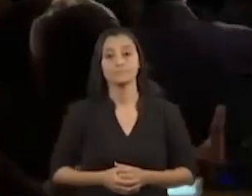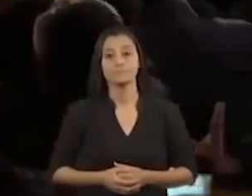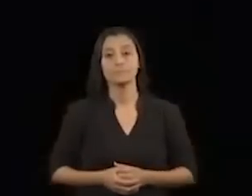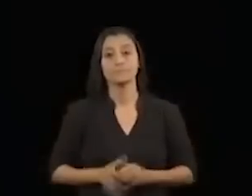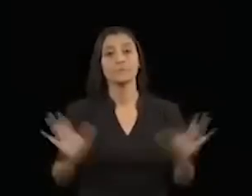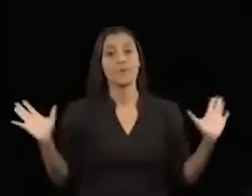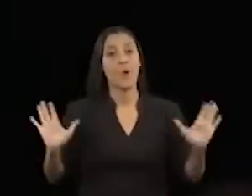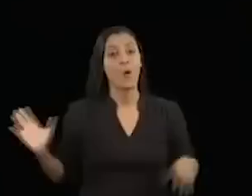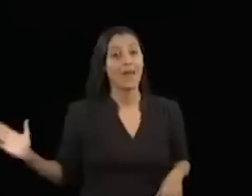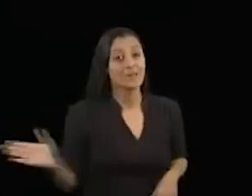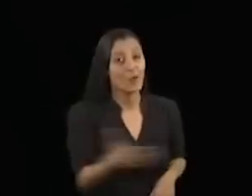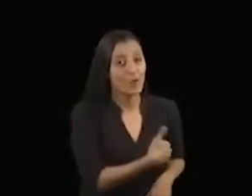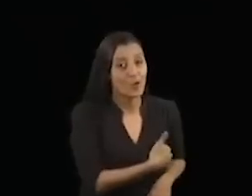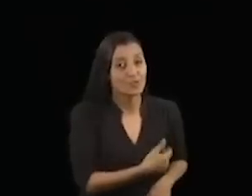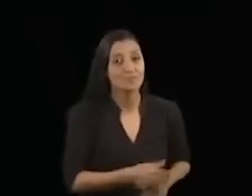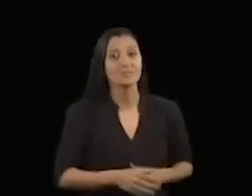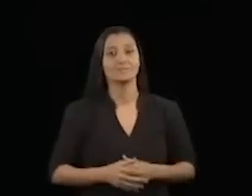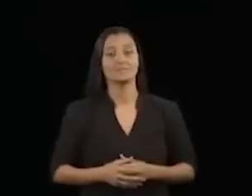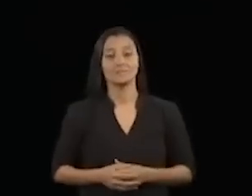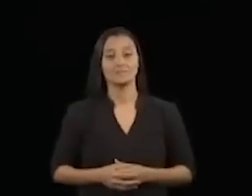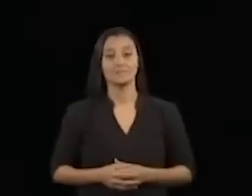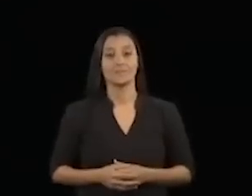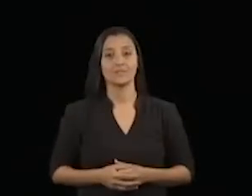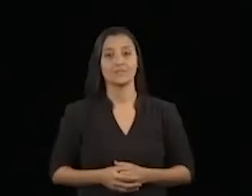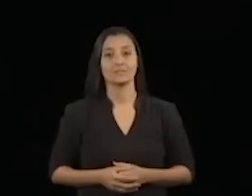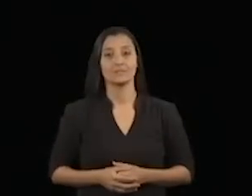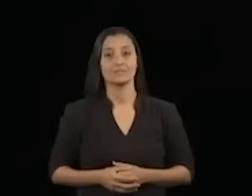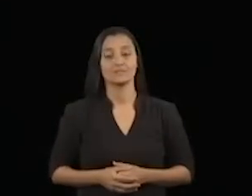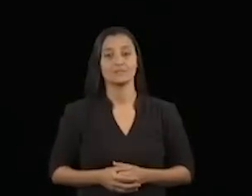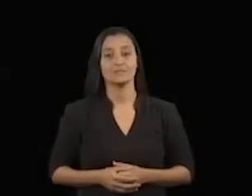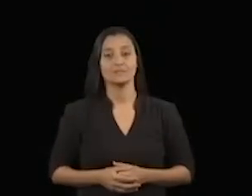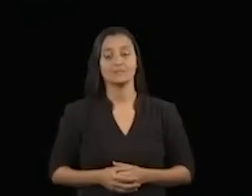Hola a todos.